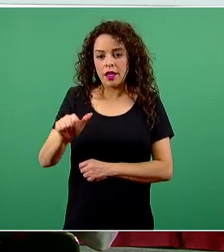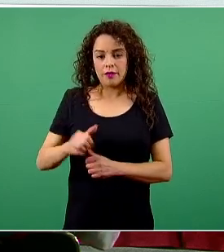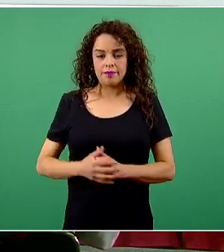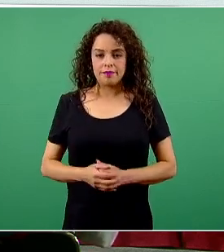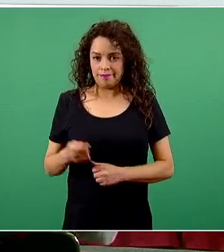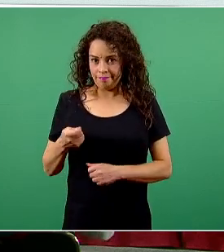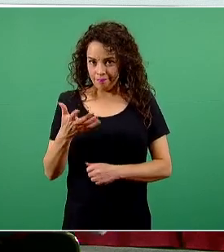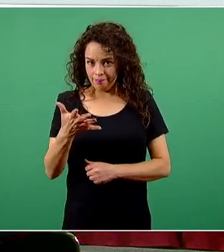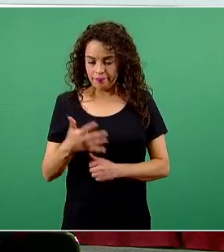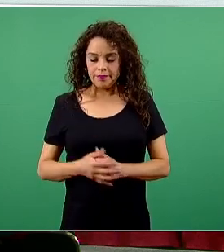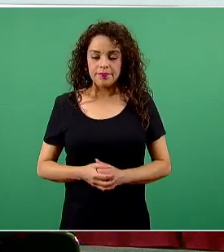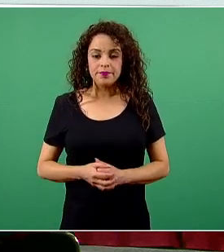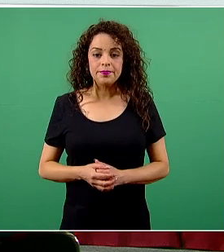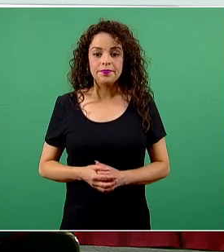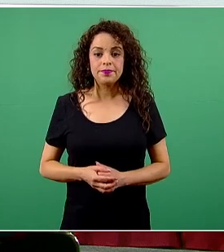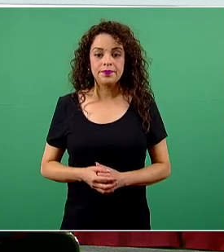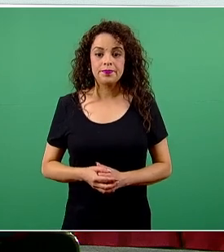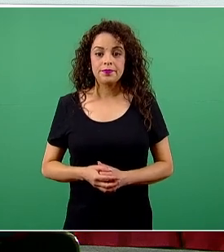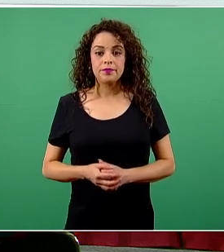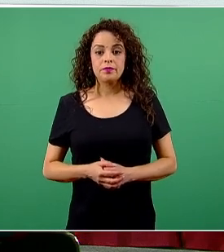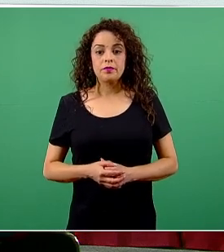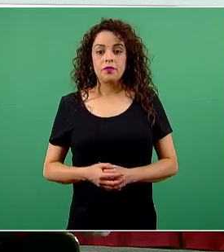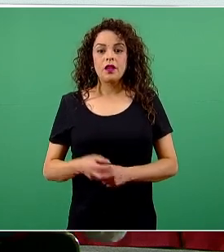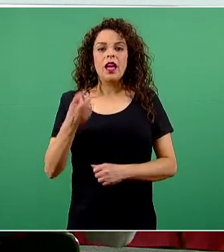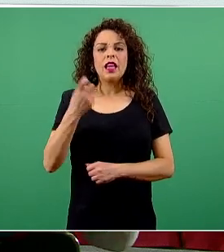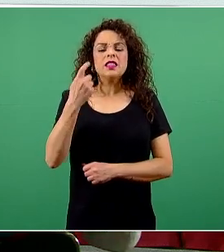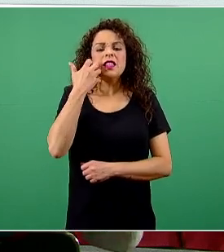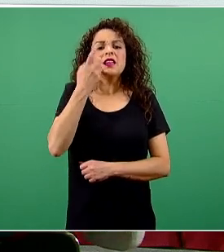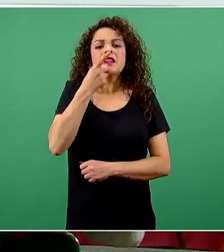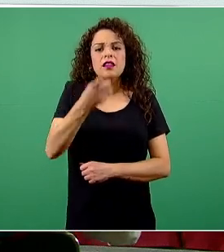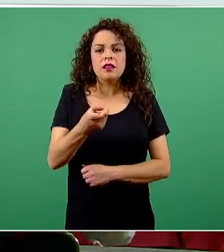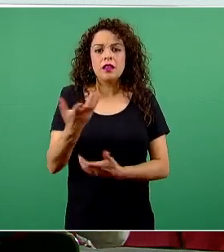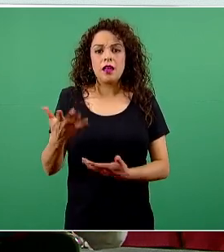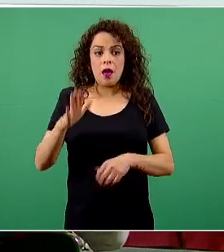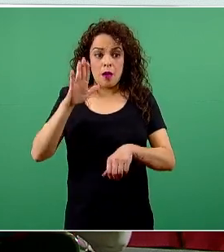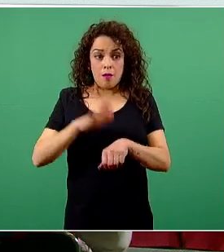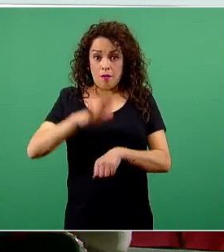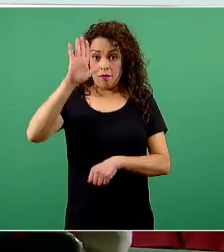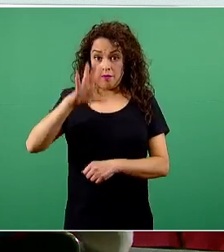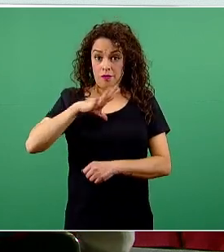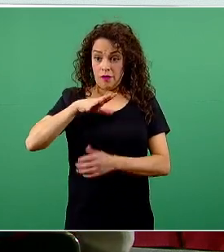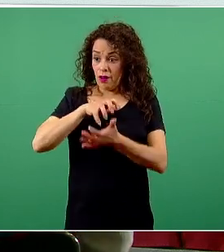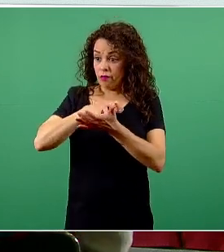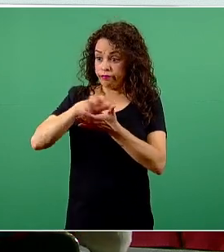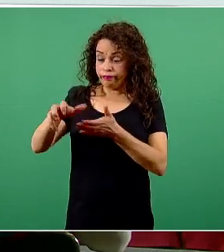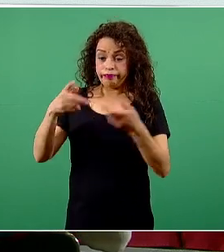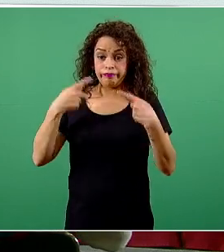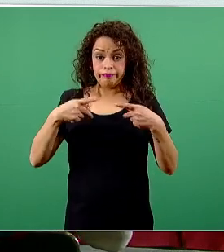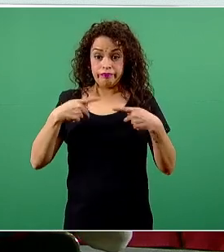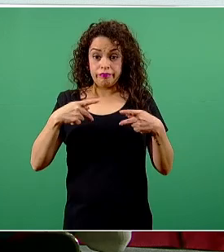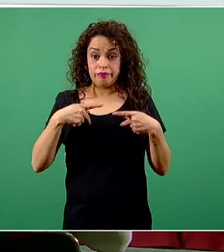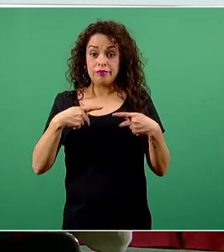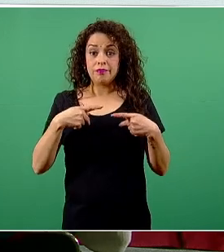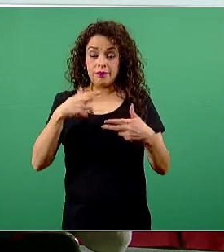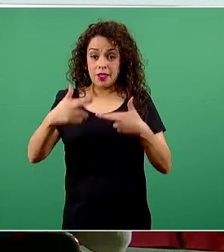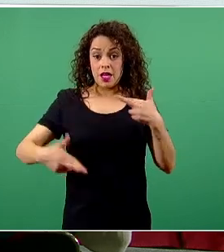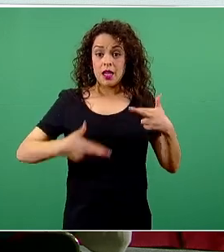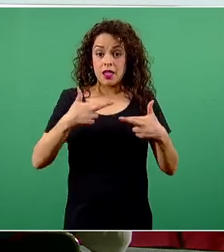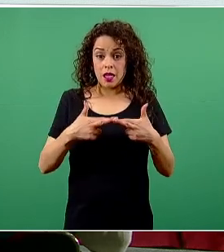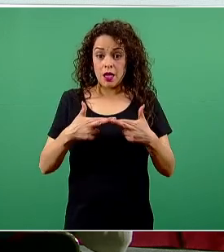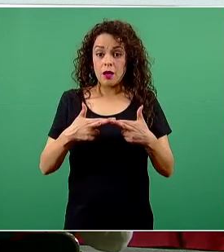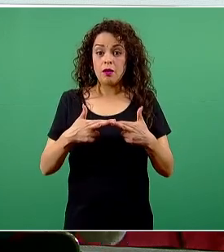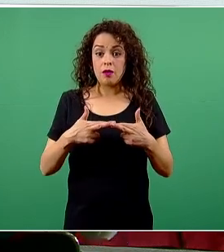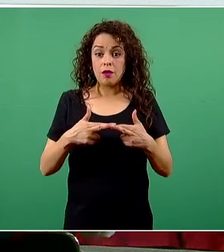¿Esto qué quiere decir? Que de la región con mayor número de individuos con IgG positivos a SARS-CoV-2